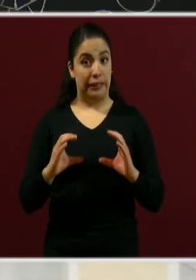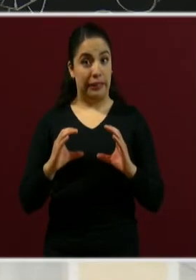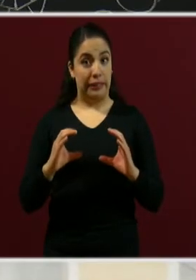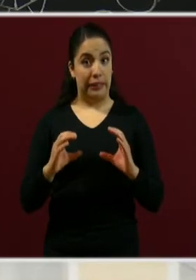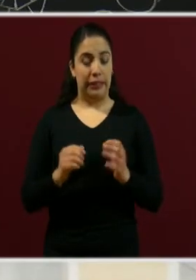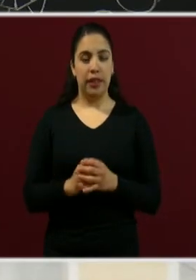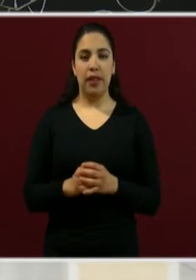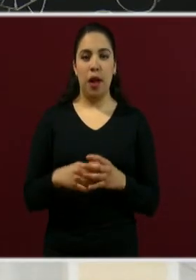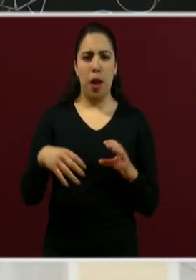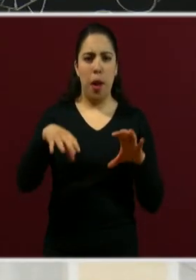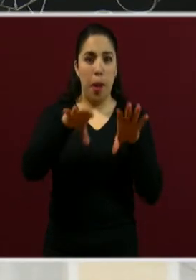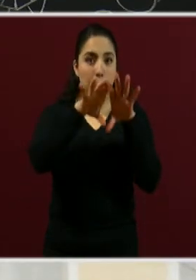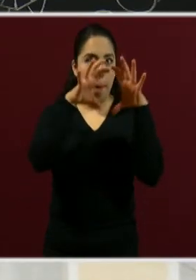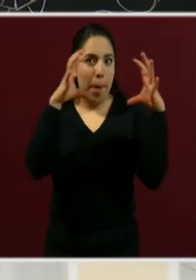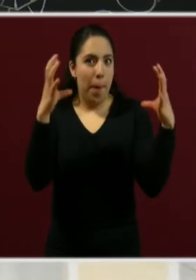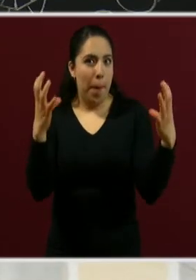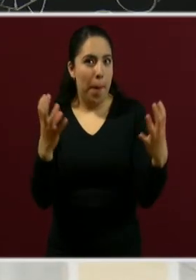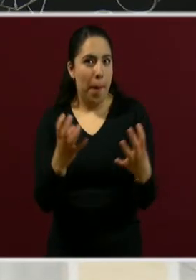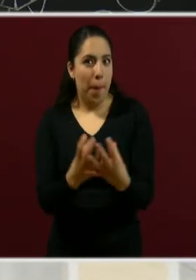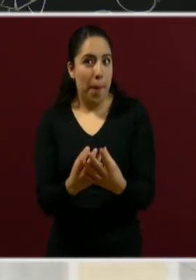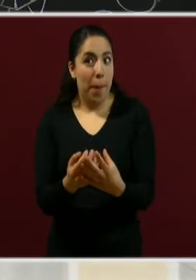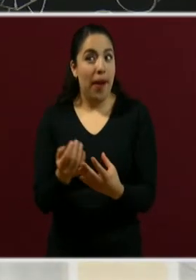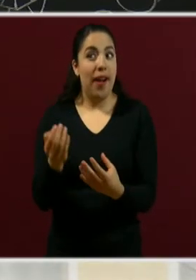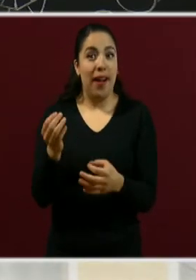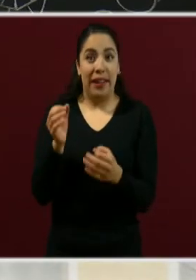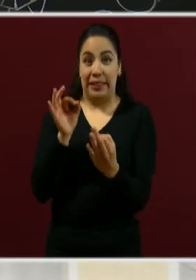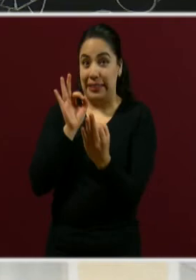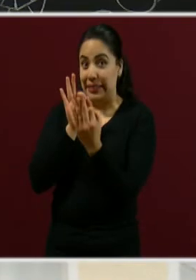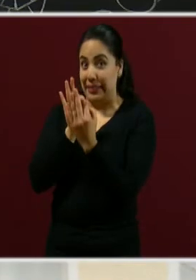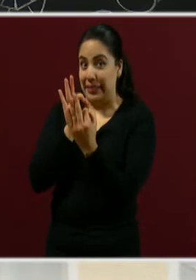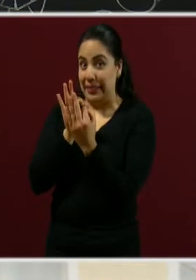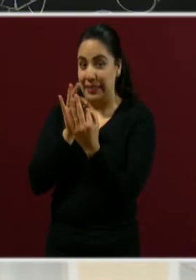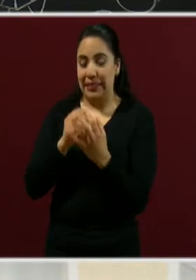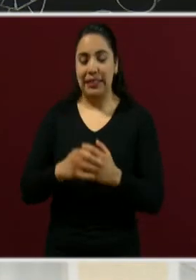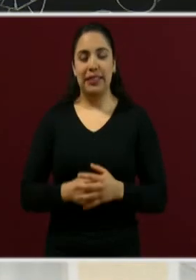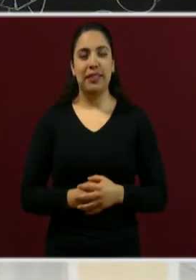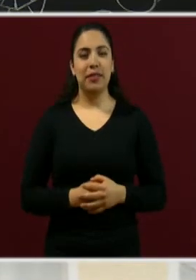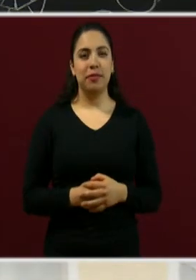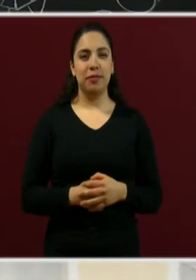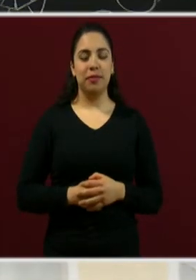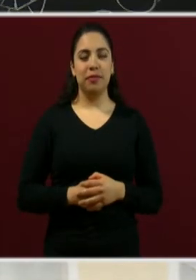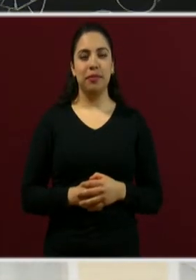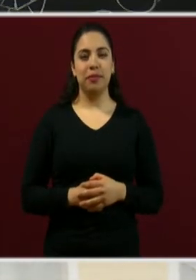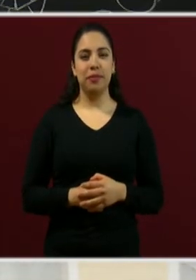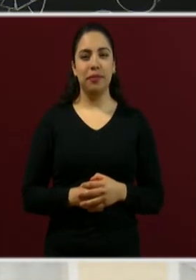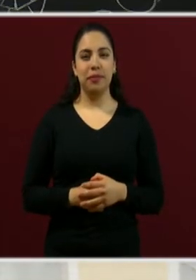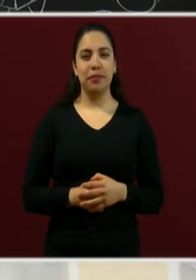gigante de hielo se acerca.